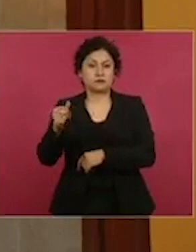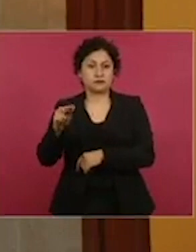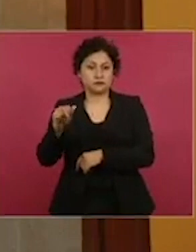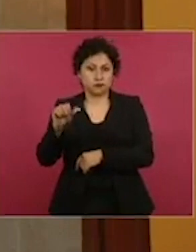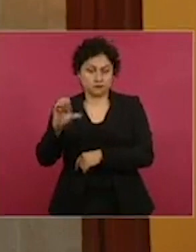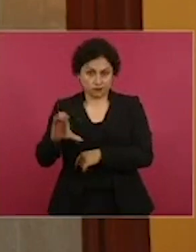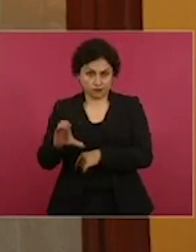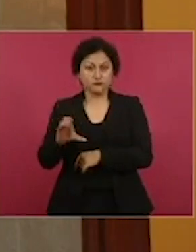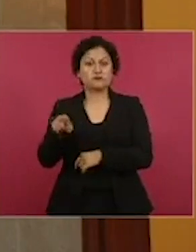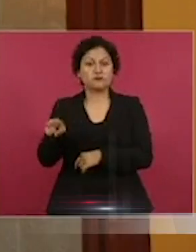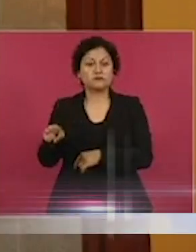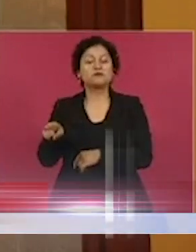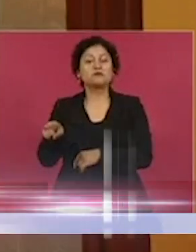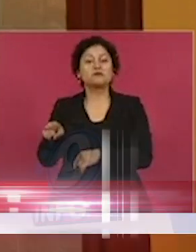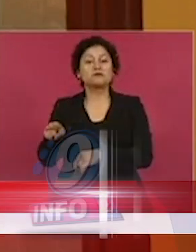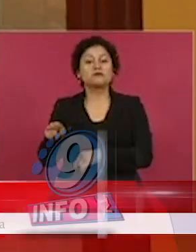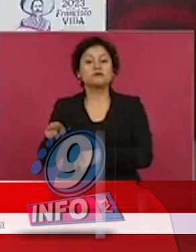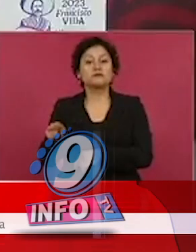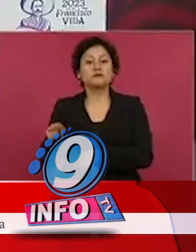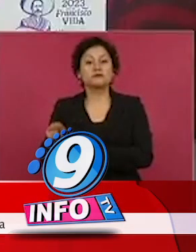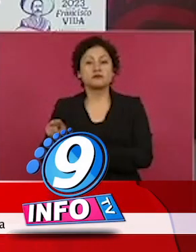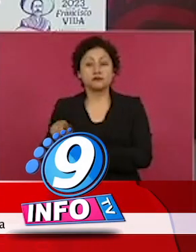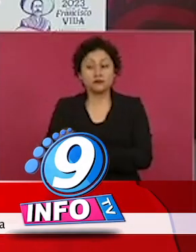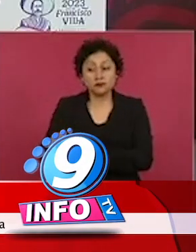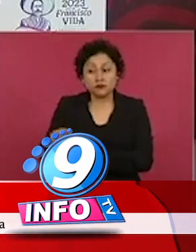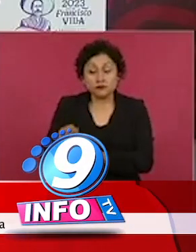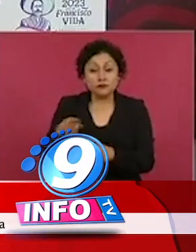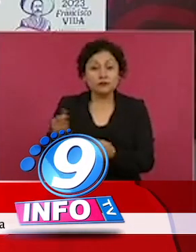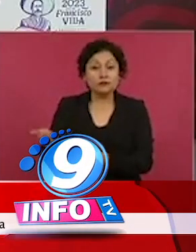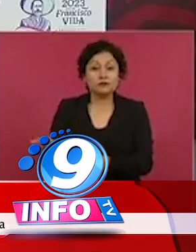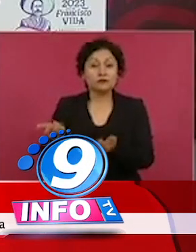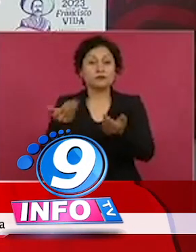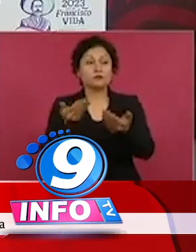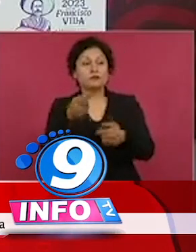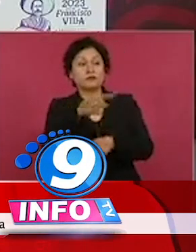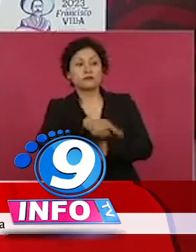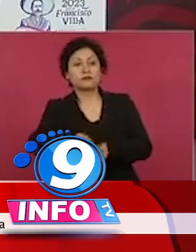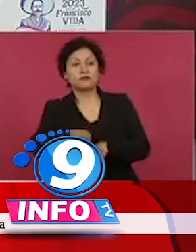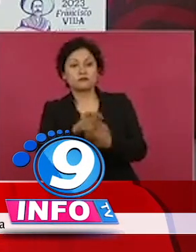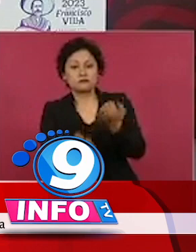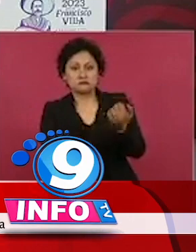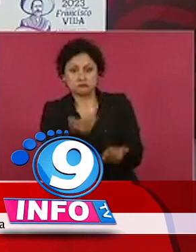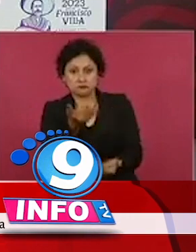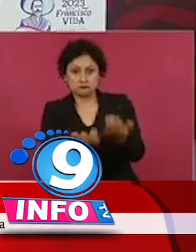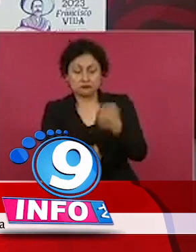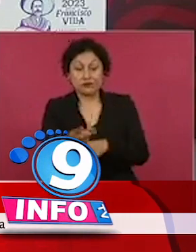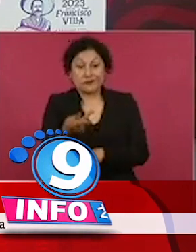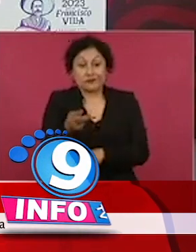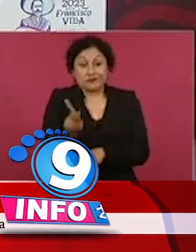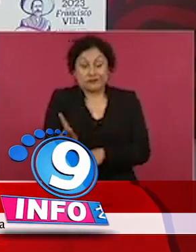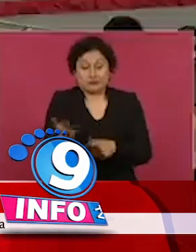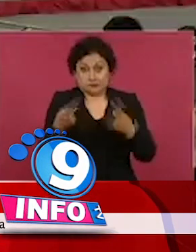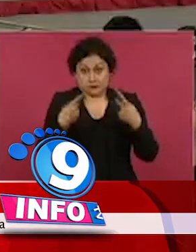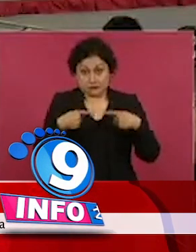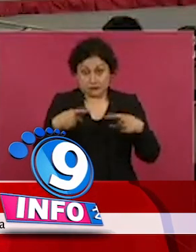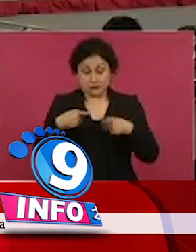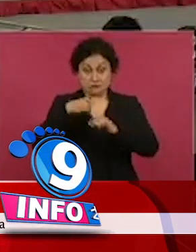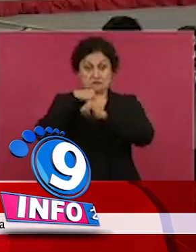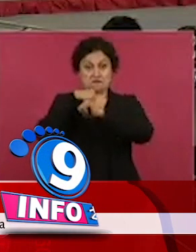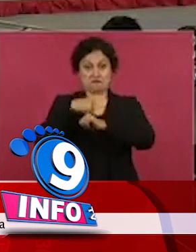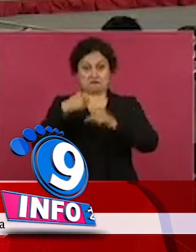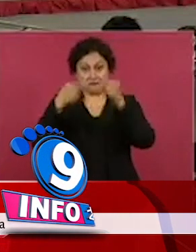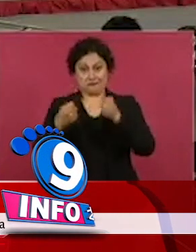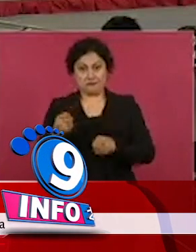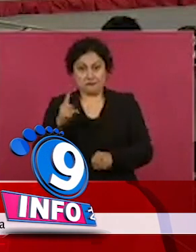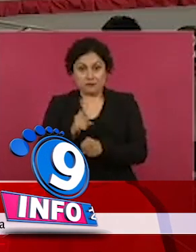servicios con la intención de cremar el cuerpo sin embargo elementos de la Fiscalía de la ciudad de médico se presentaron al lugar a